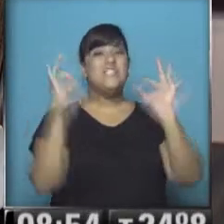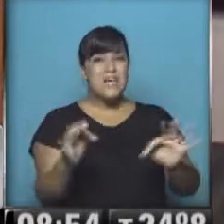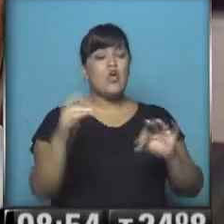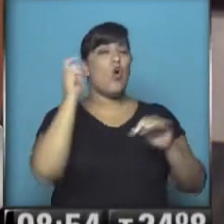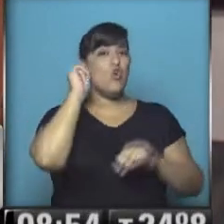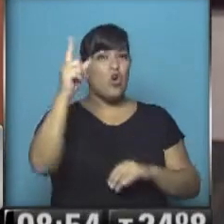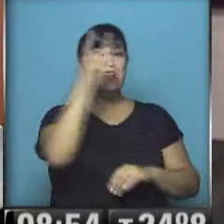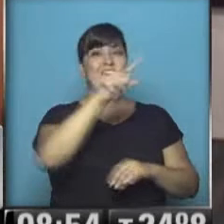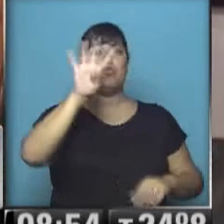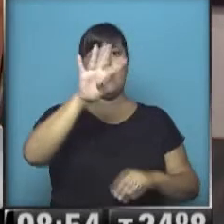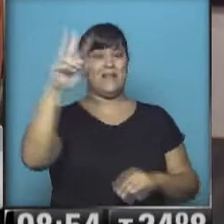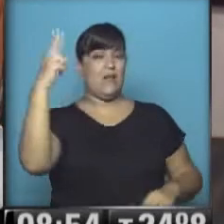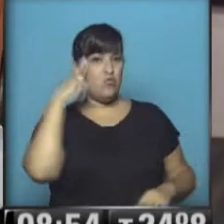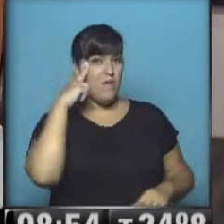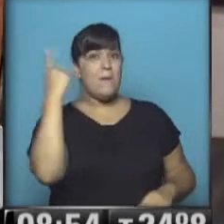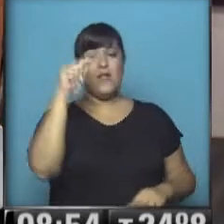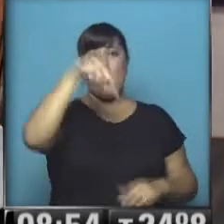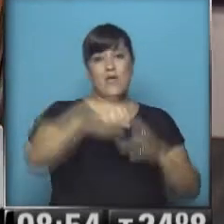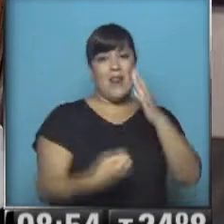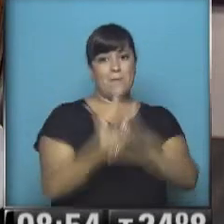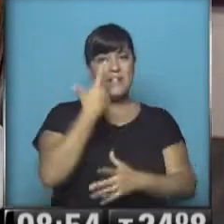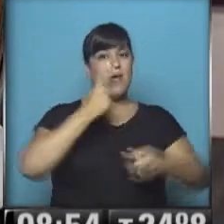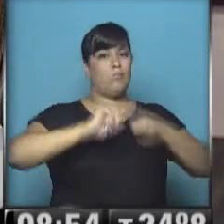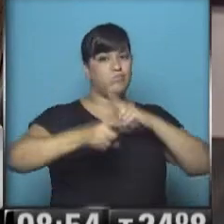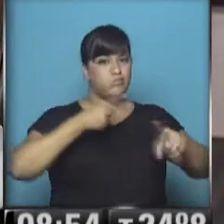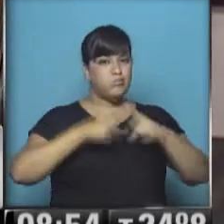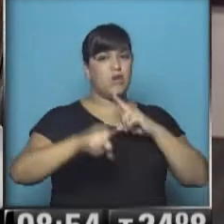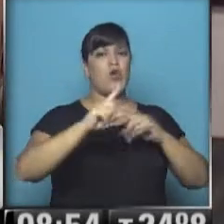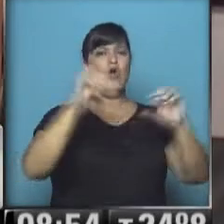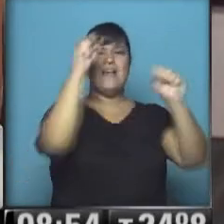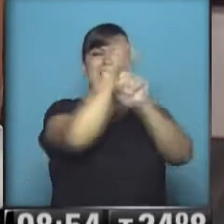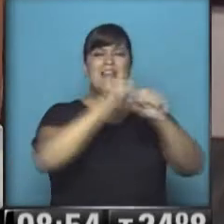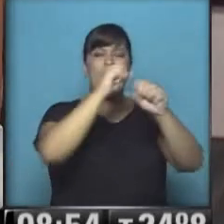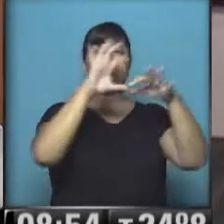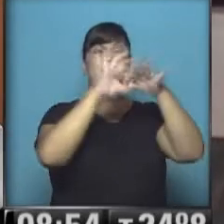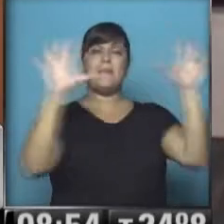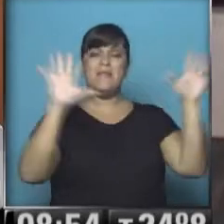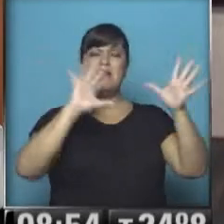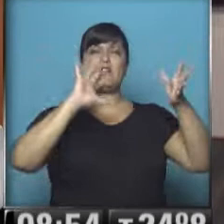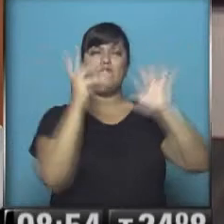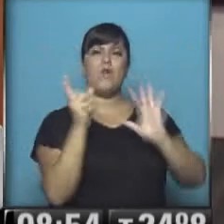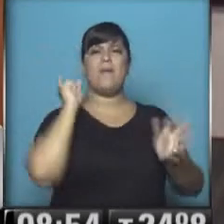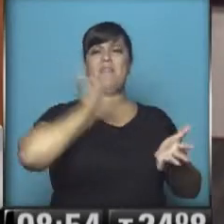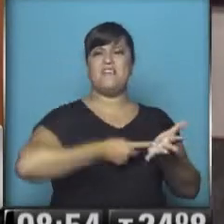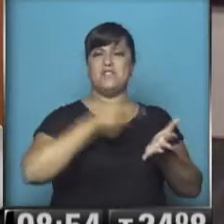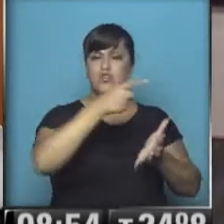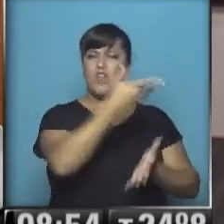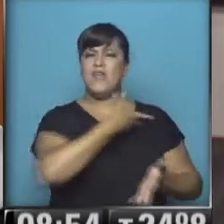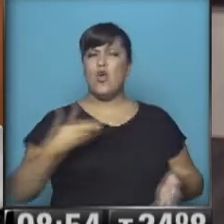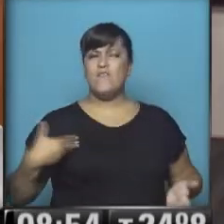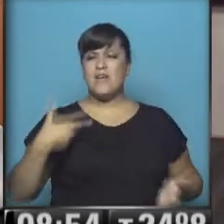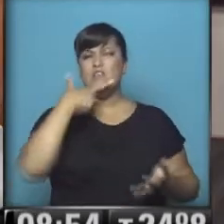nada más pero esta mañana ya hizo acuerdo con griegos independientes que es algo así como una decisión de la actual del gobierno de